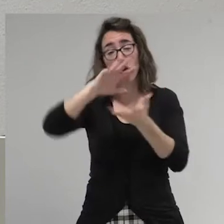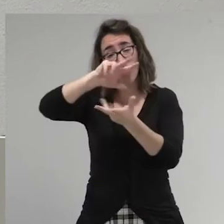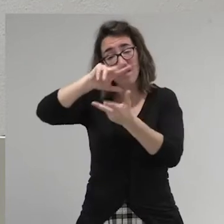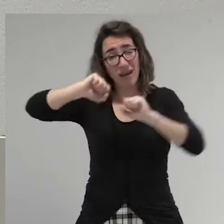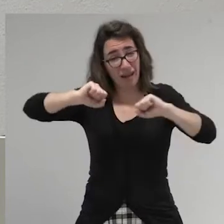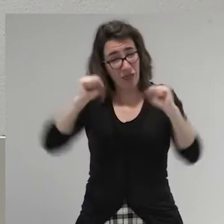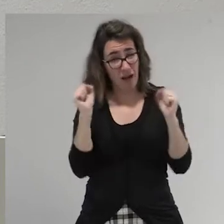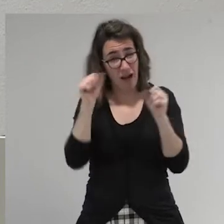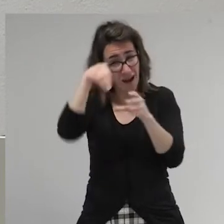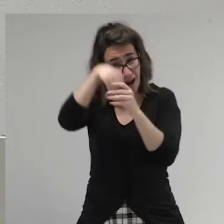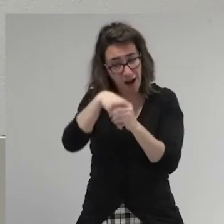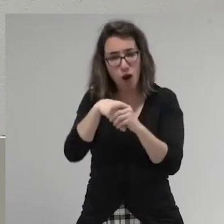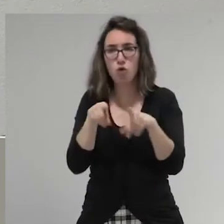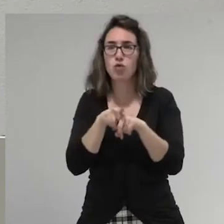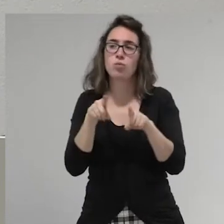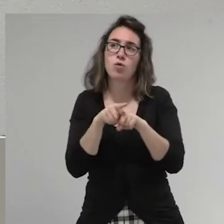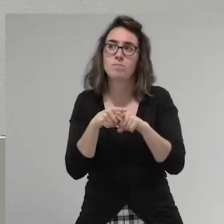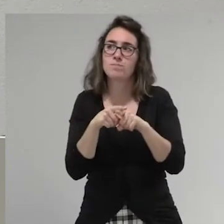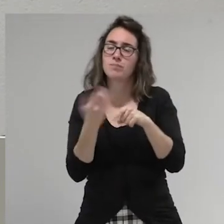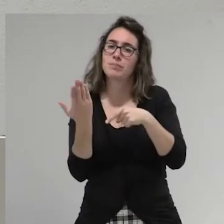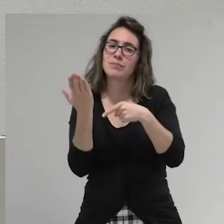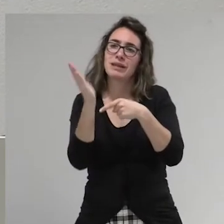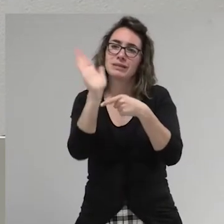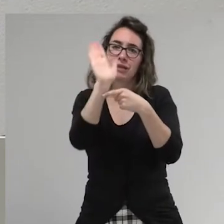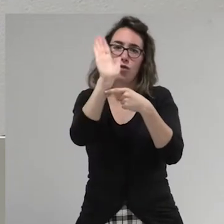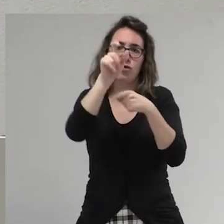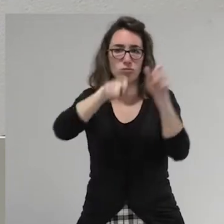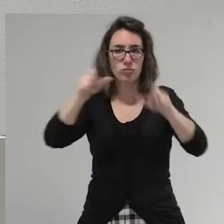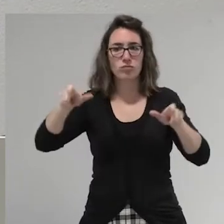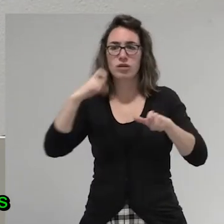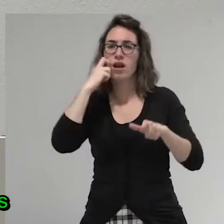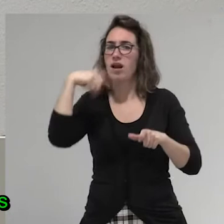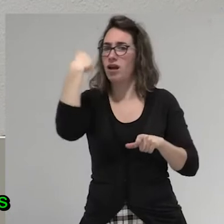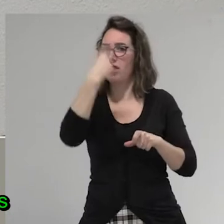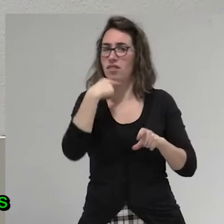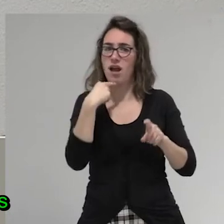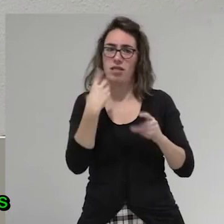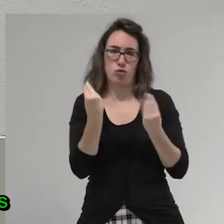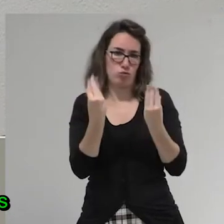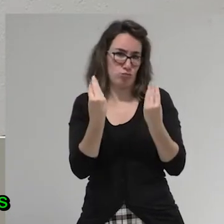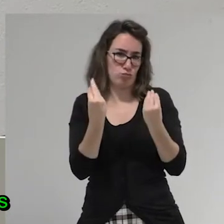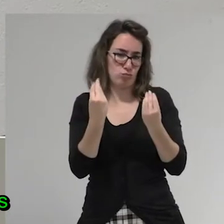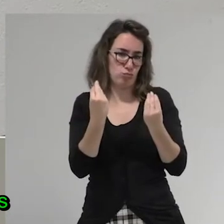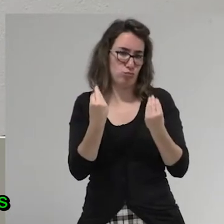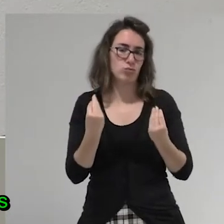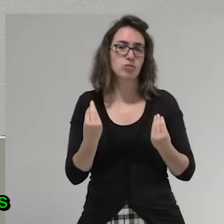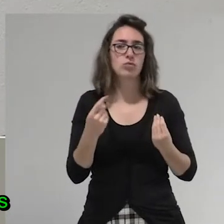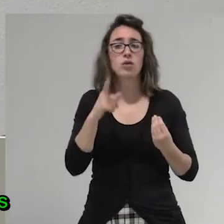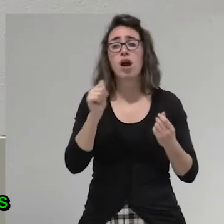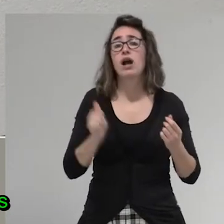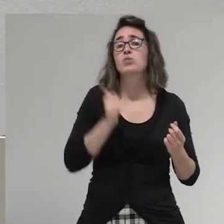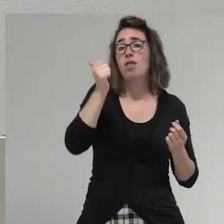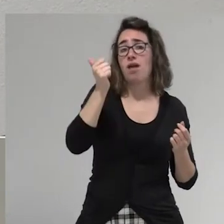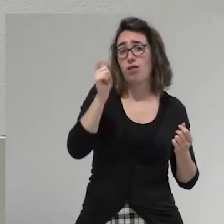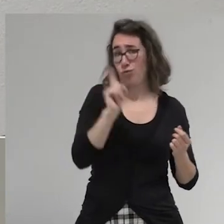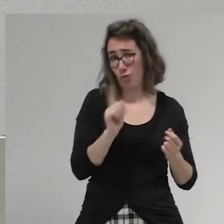una sobrerepresentación de personas racializadas. Eso no es casual. No es porque las personas